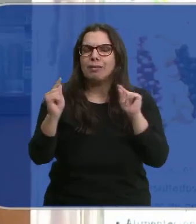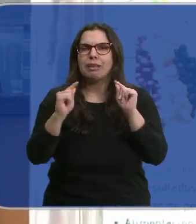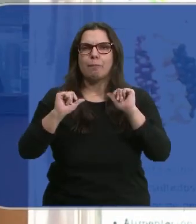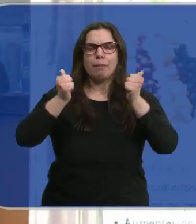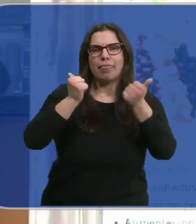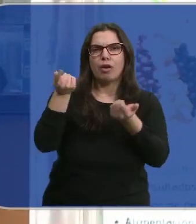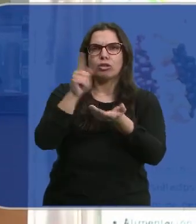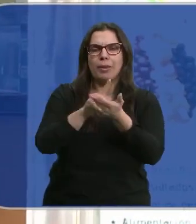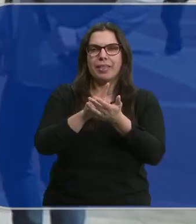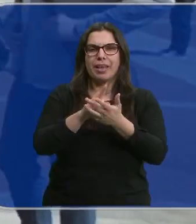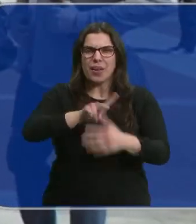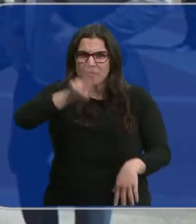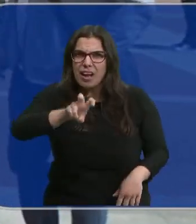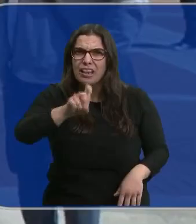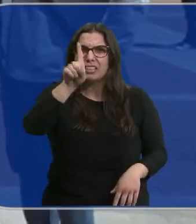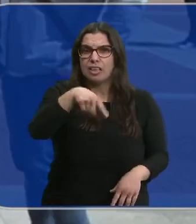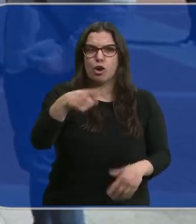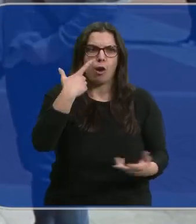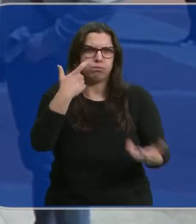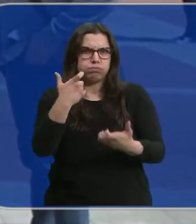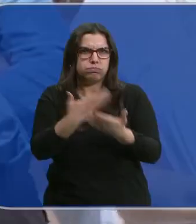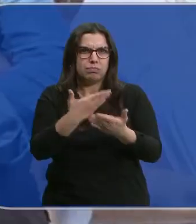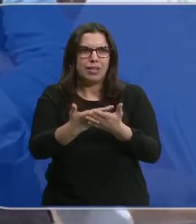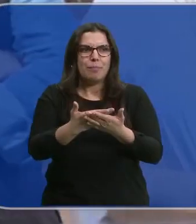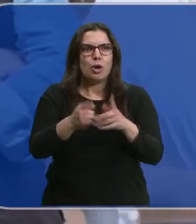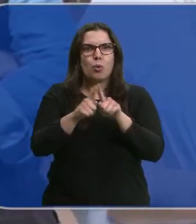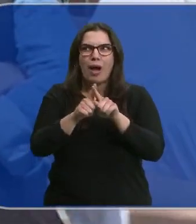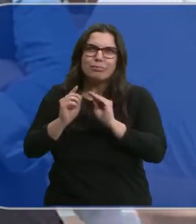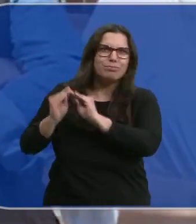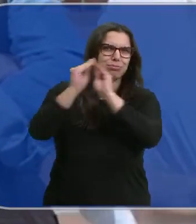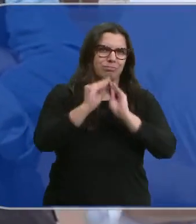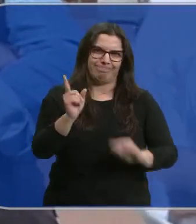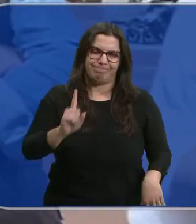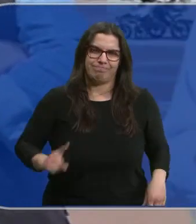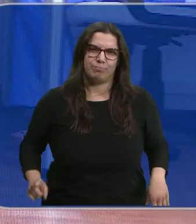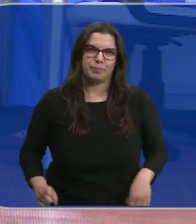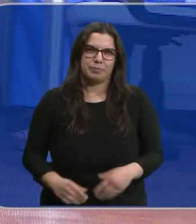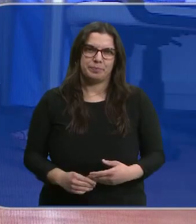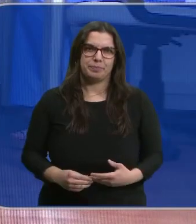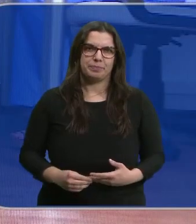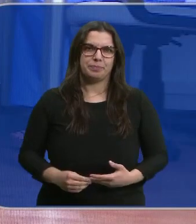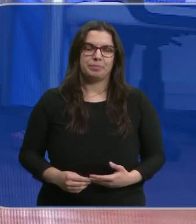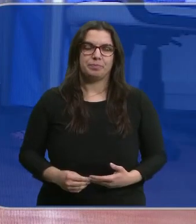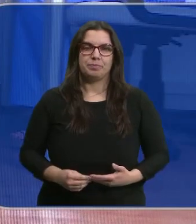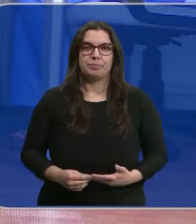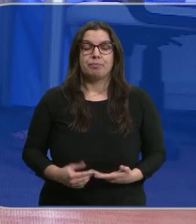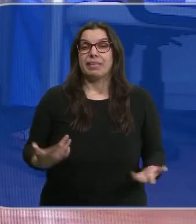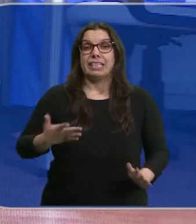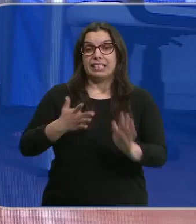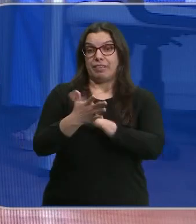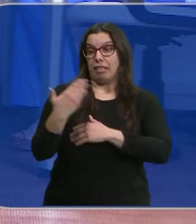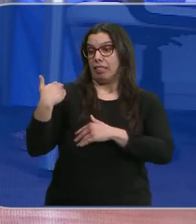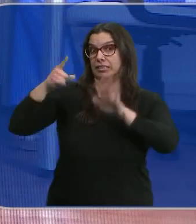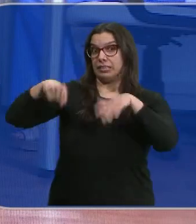el alcance de su eficacia, que se ha evidenciado, pero no de forma universal. Y que grandes cocineros serán siempre codiciosos. Solo han pasado, por lo tanto,